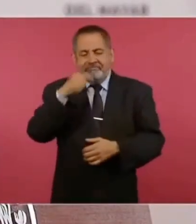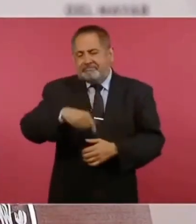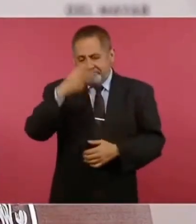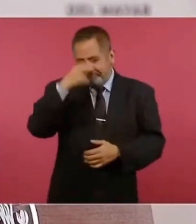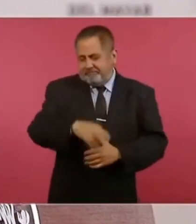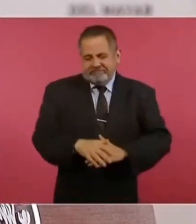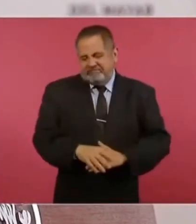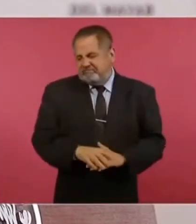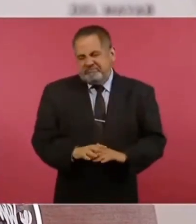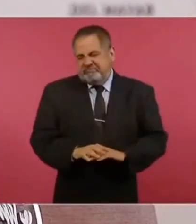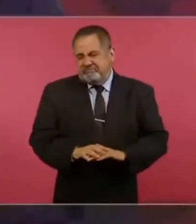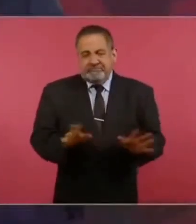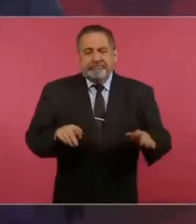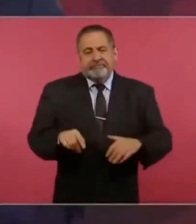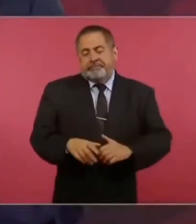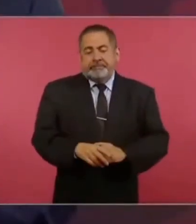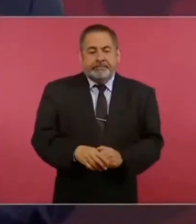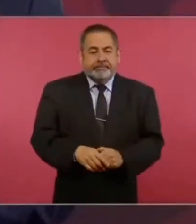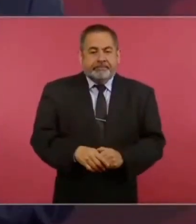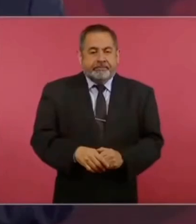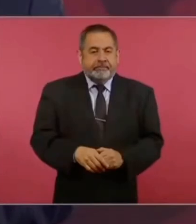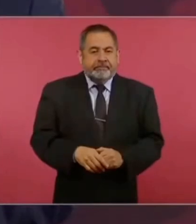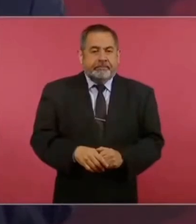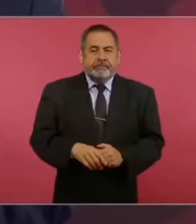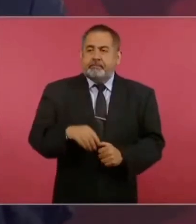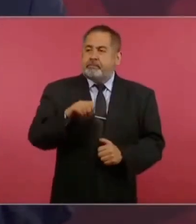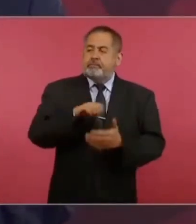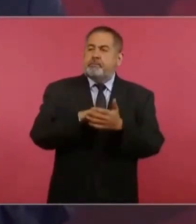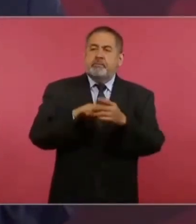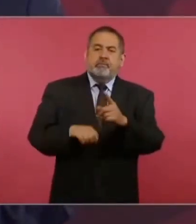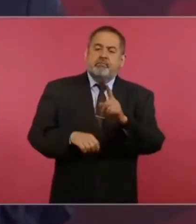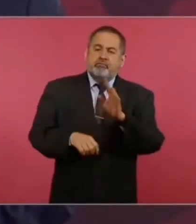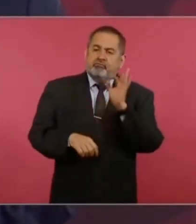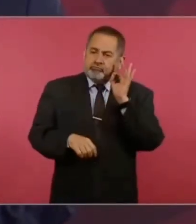El ejemplo de democracia electoral